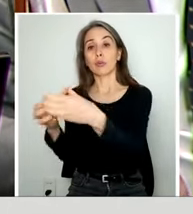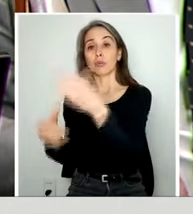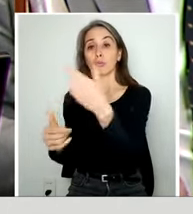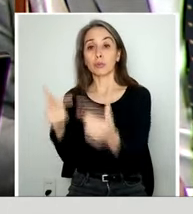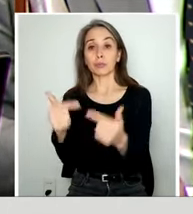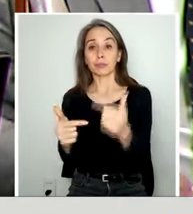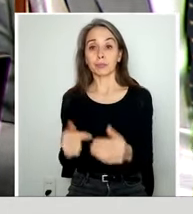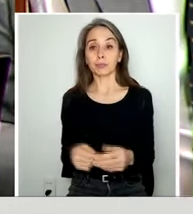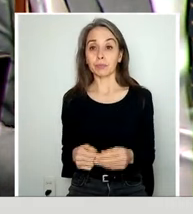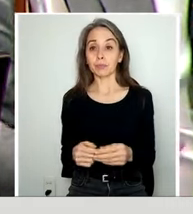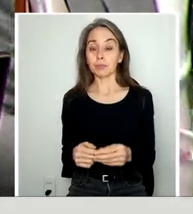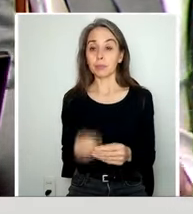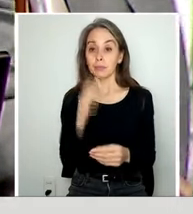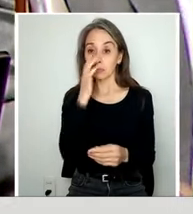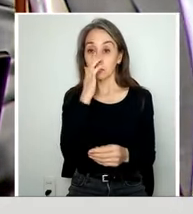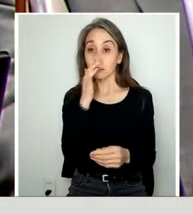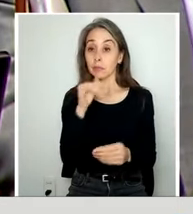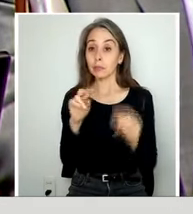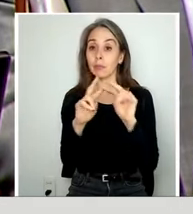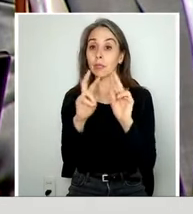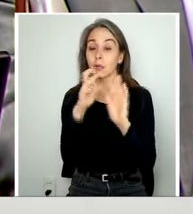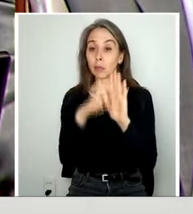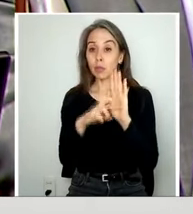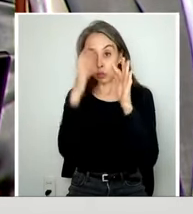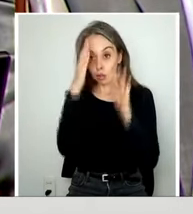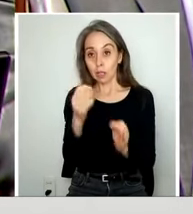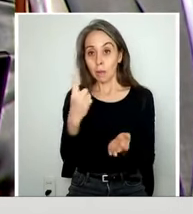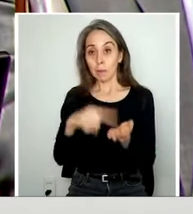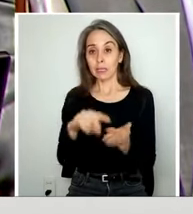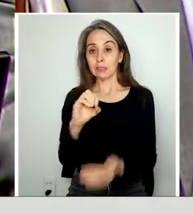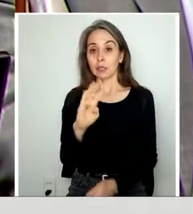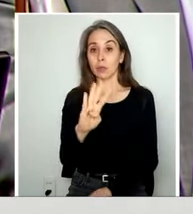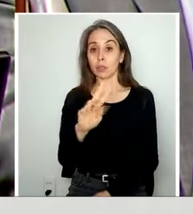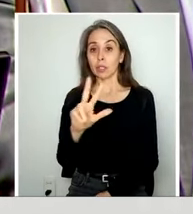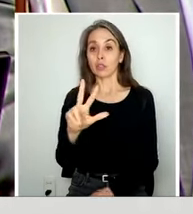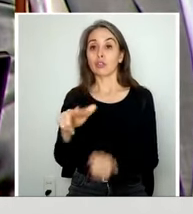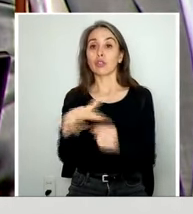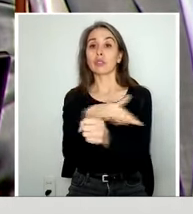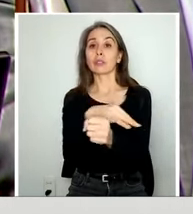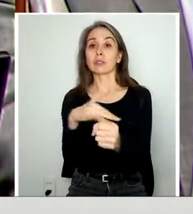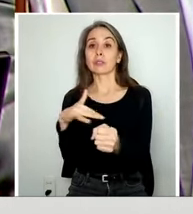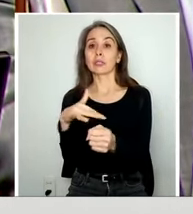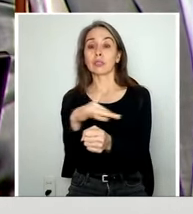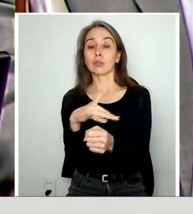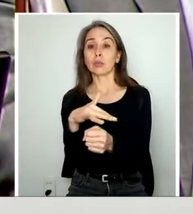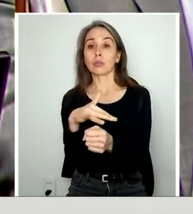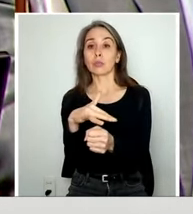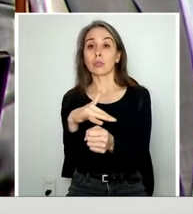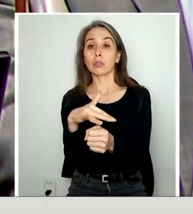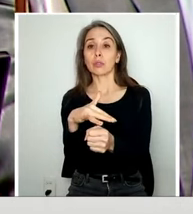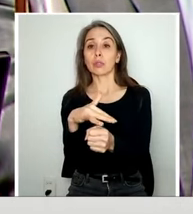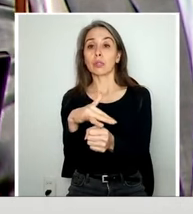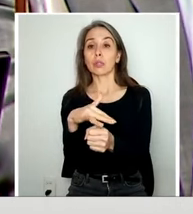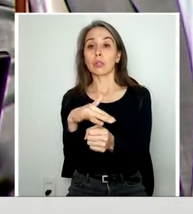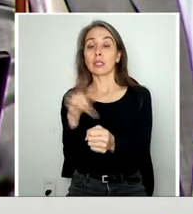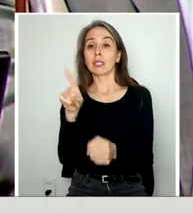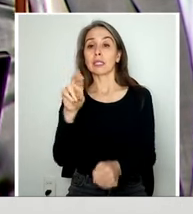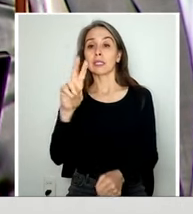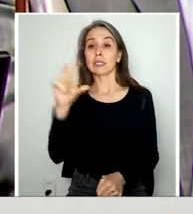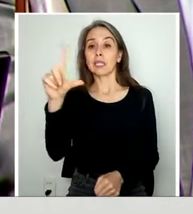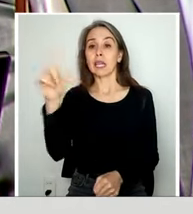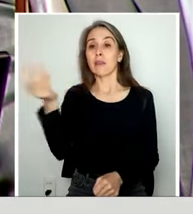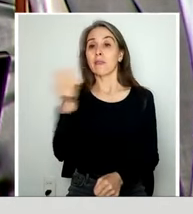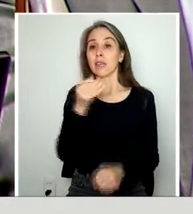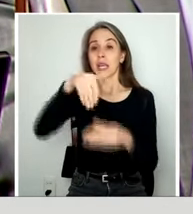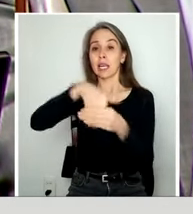está el proyecto de resolución 1048 que tiene que ver con una situación que me definió el servel en las elecciones pasadas